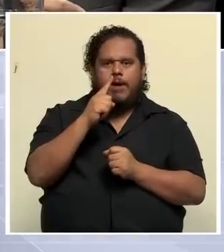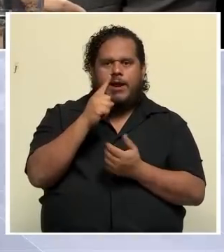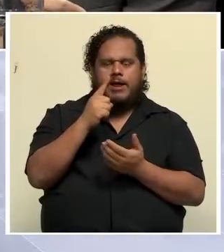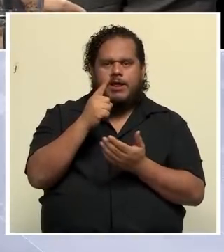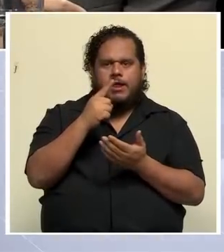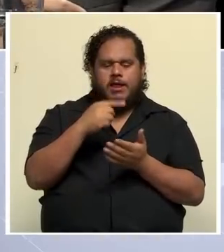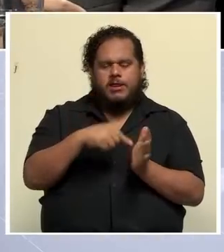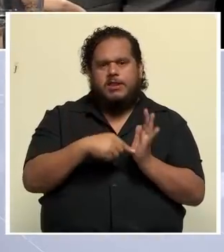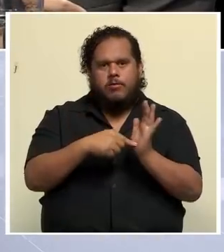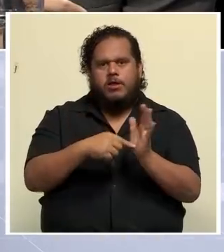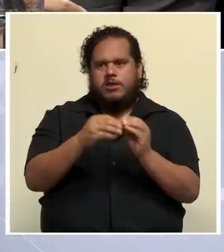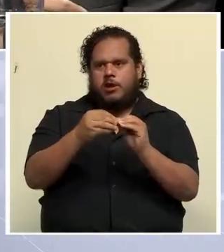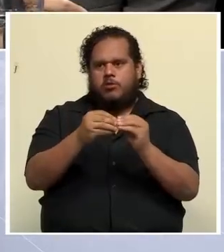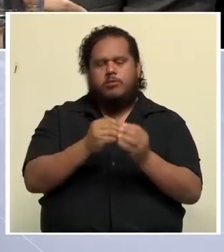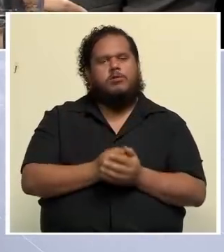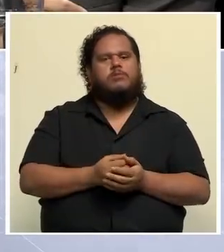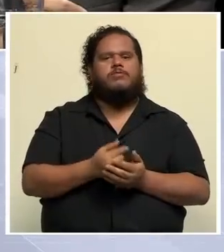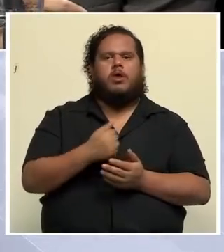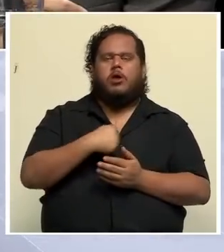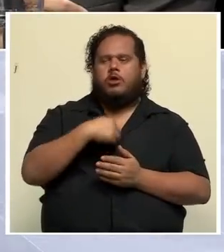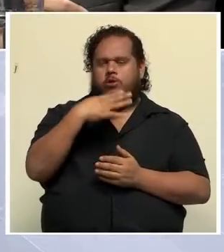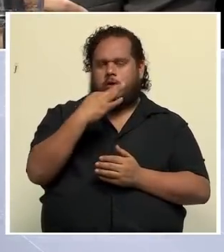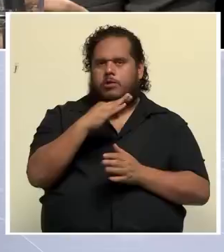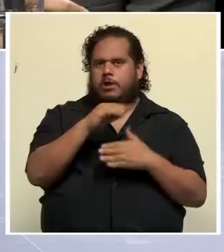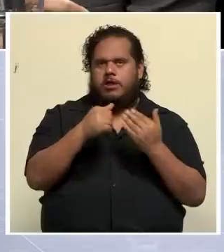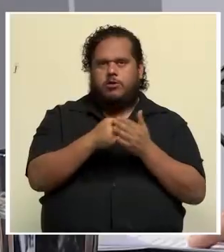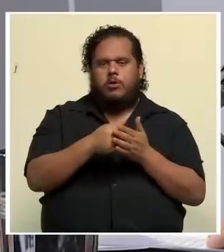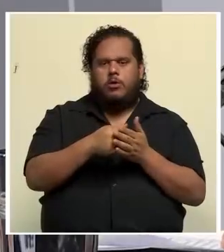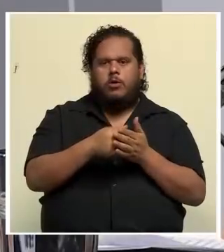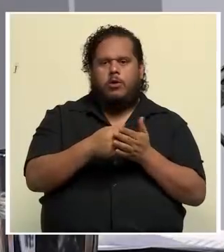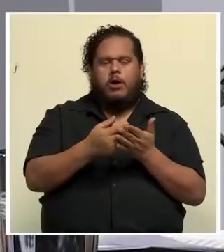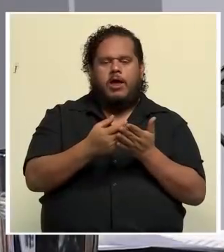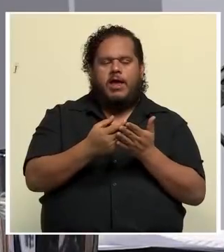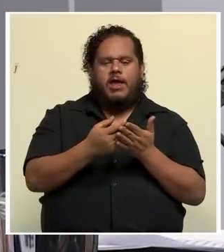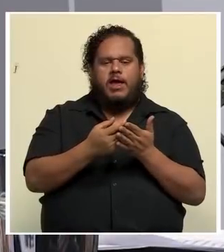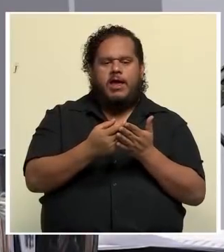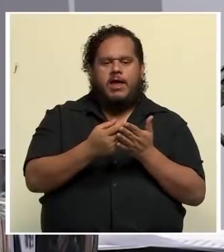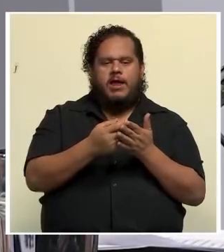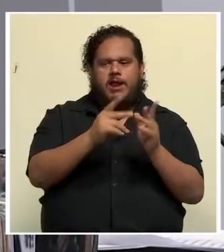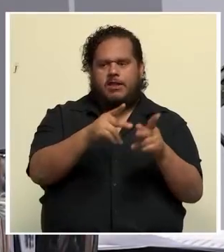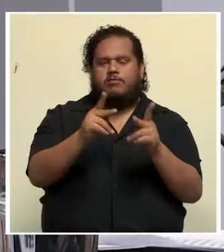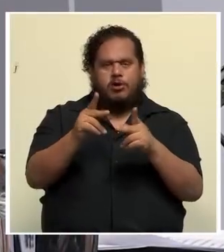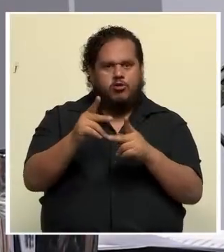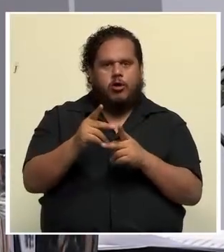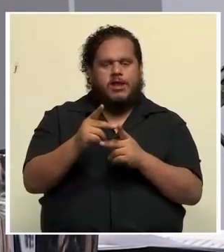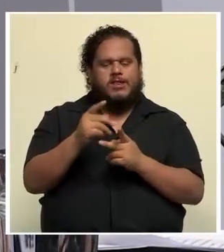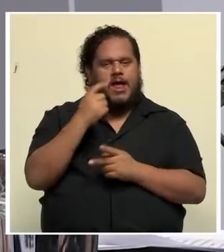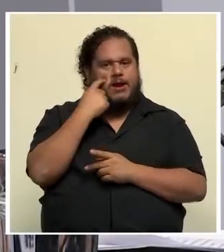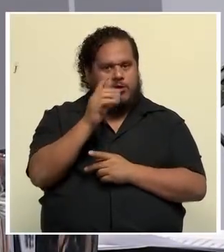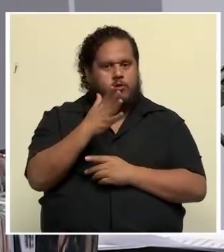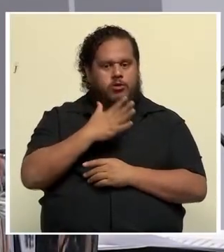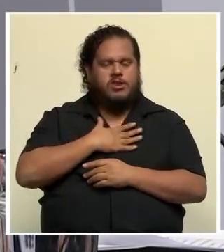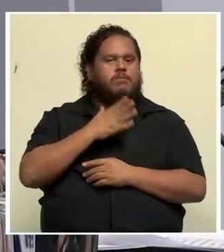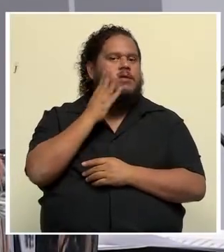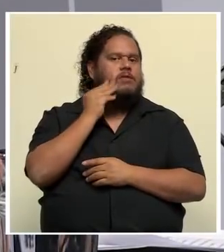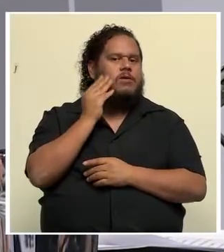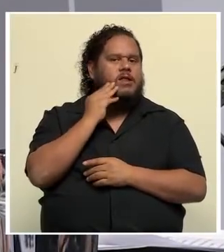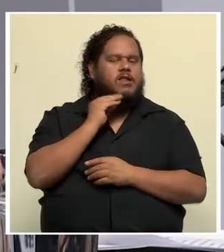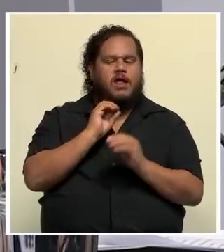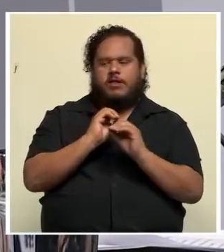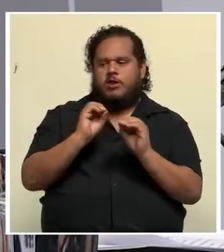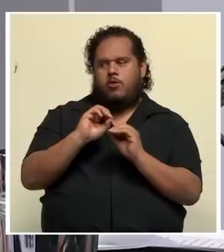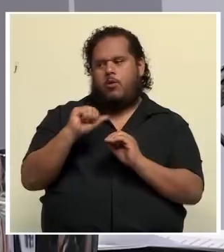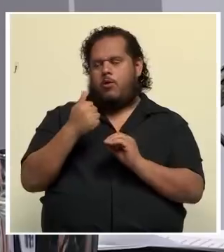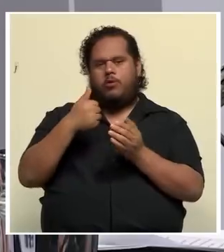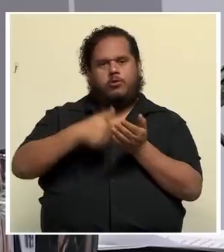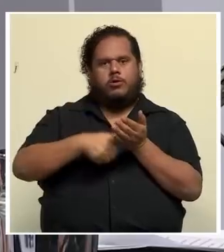en los números? Yo pienso que todo el electorado, don Álvaro, me reconoce la experiencia. Ningún otro candidato ha